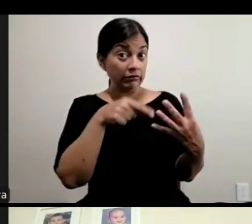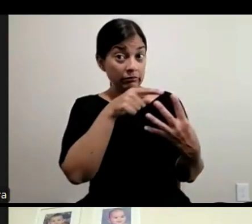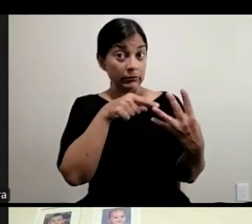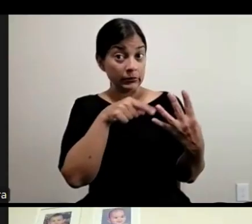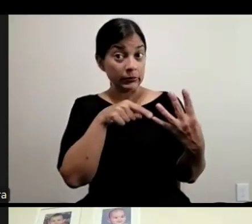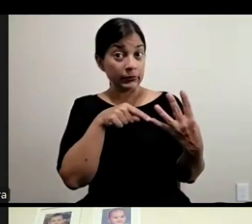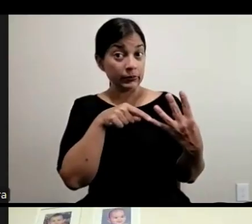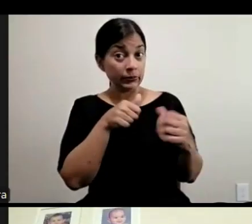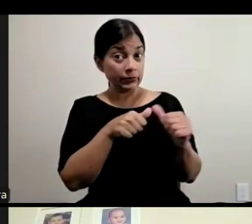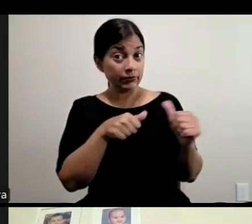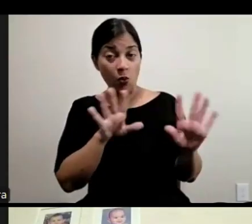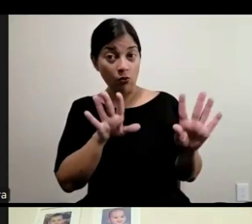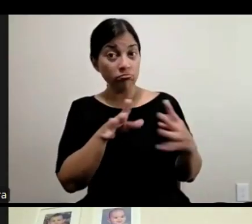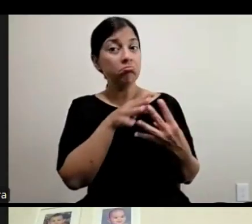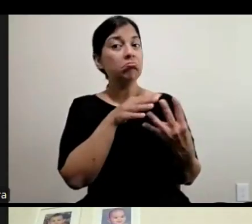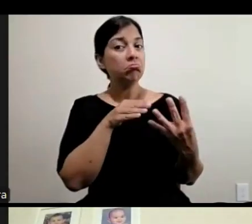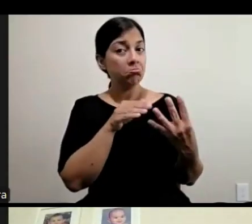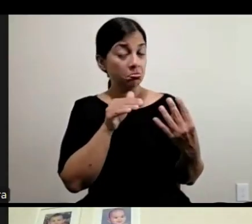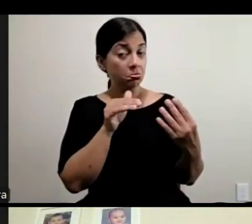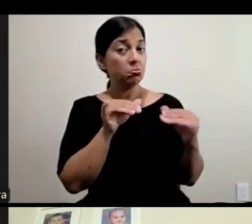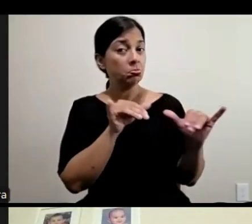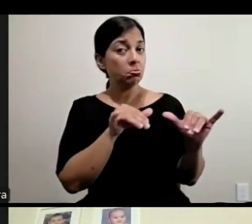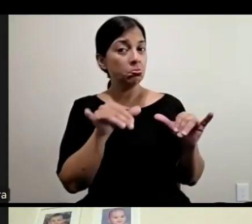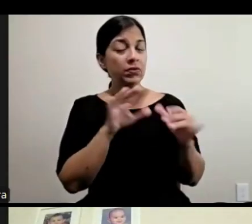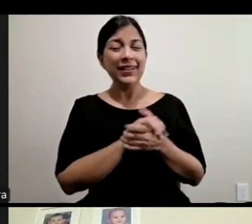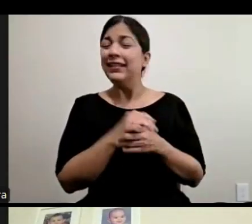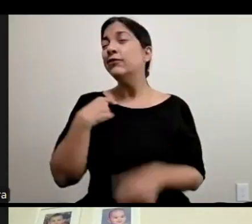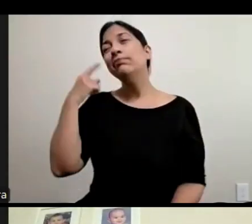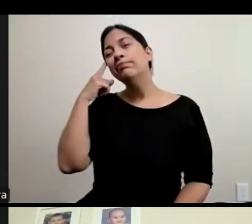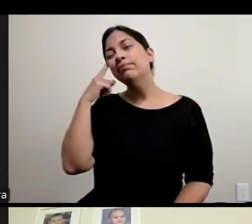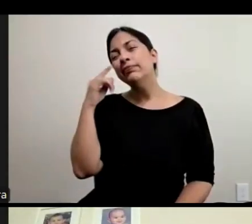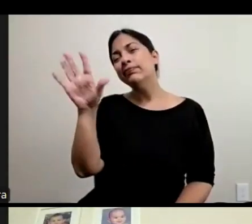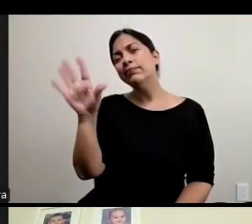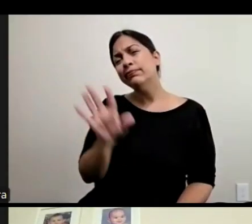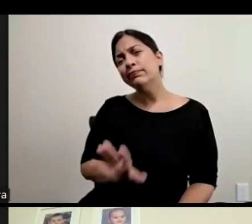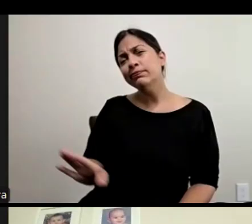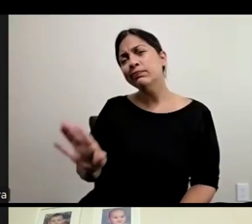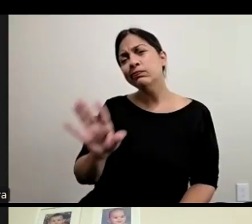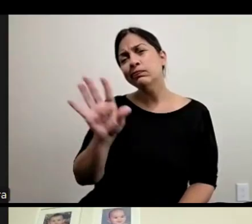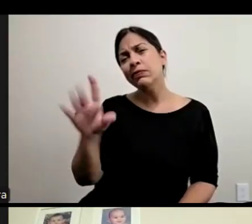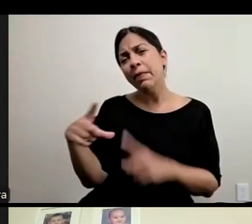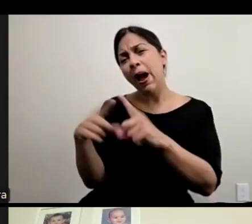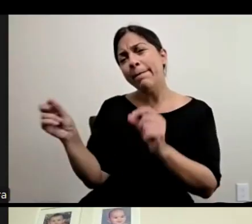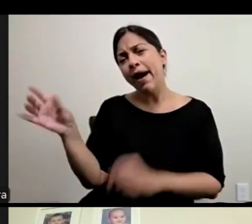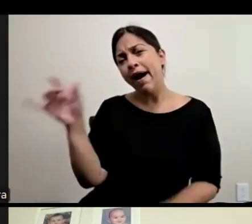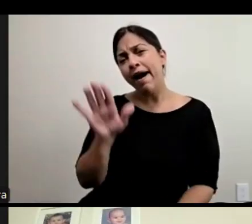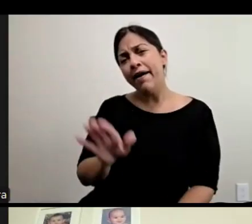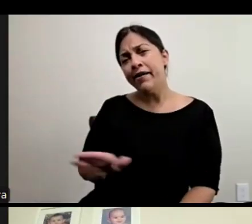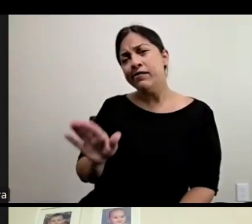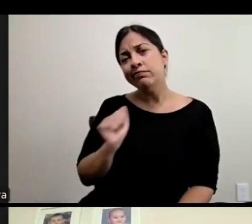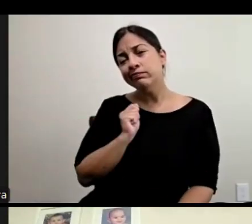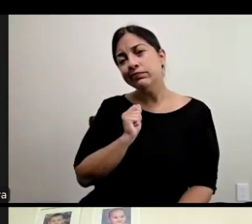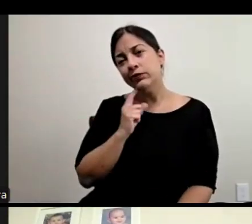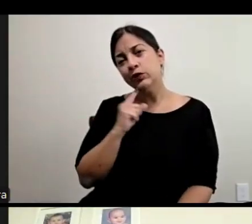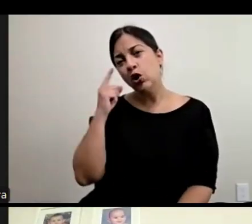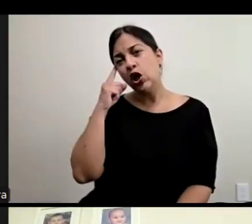estoy pensando en la distribución geográfica, cuál es más pequeña, déjame ver. No sé. Creo que